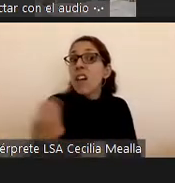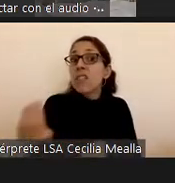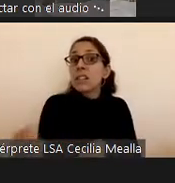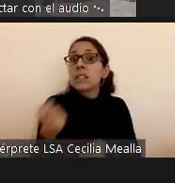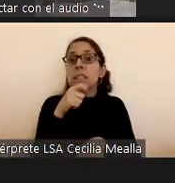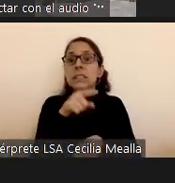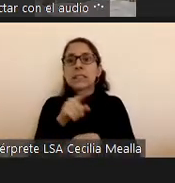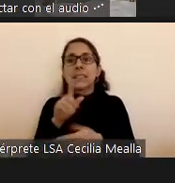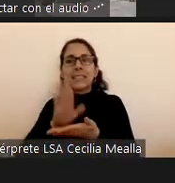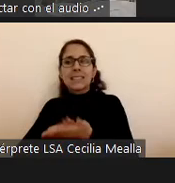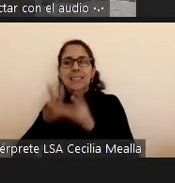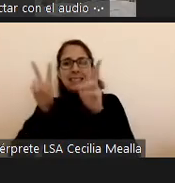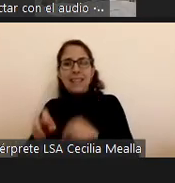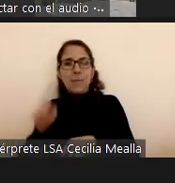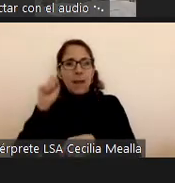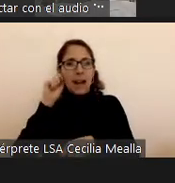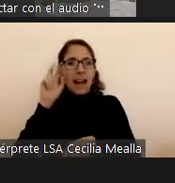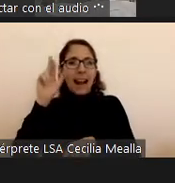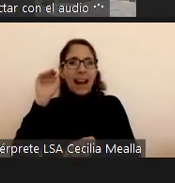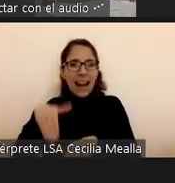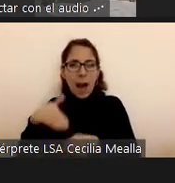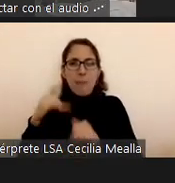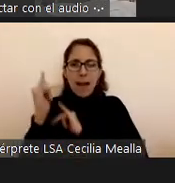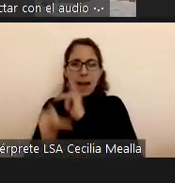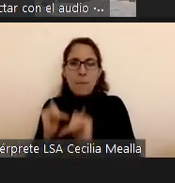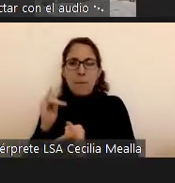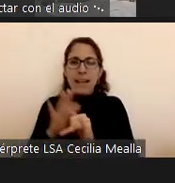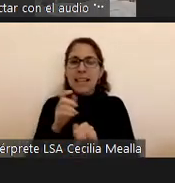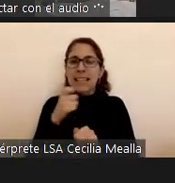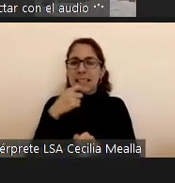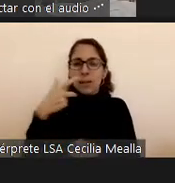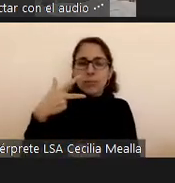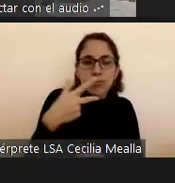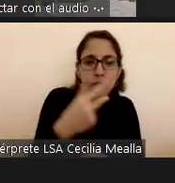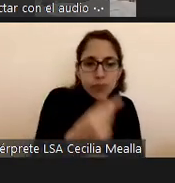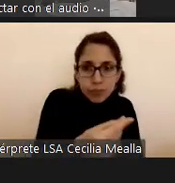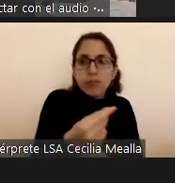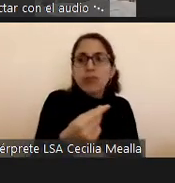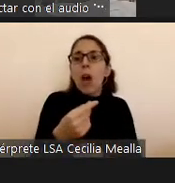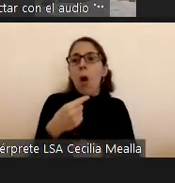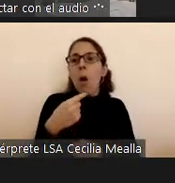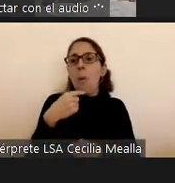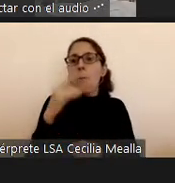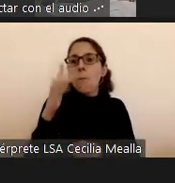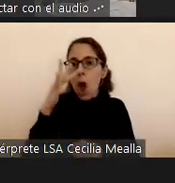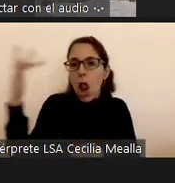Gram. ¿Cuáles se tenían de color violeta con la coloración de Gram?